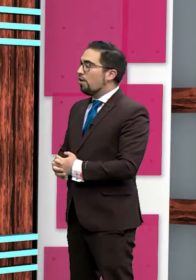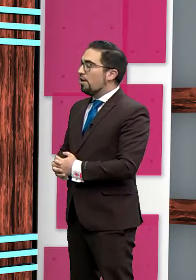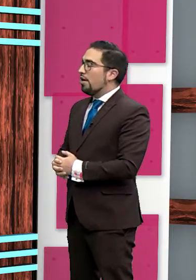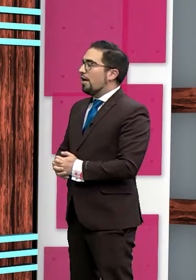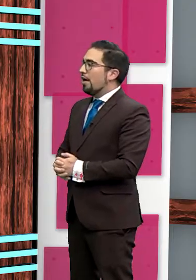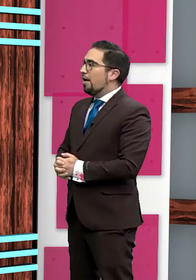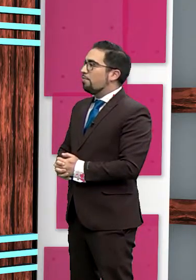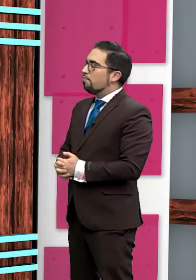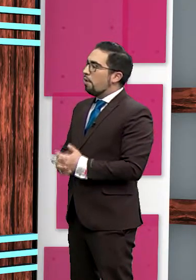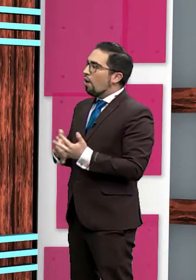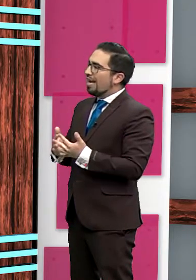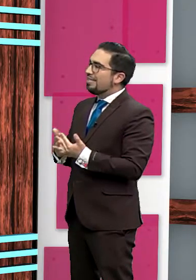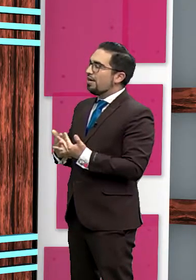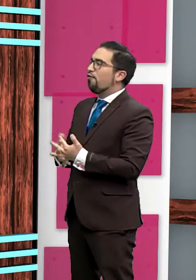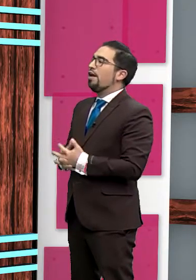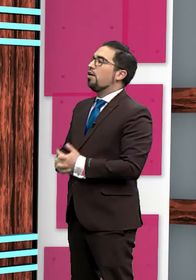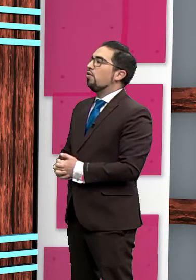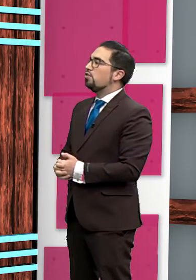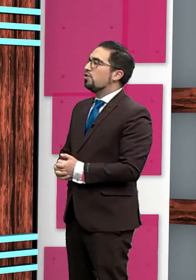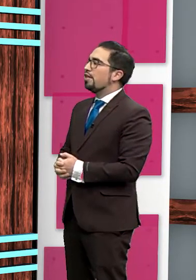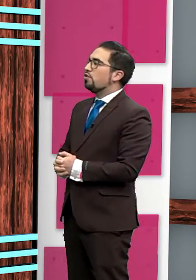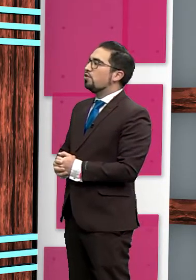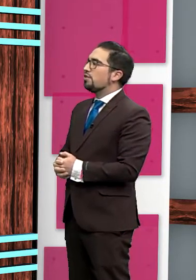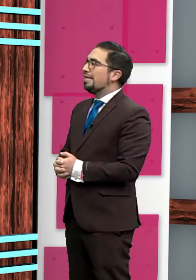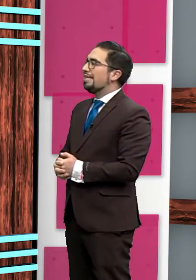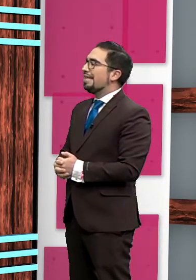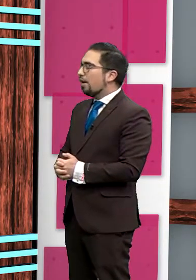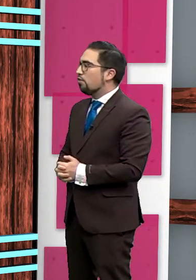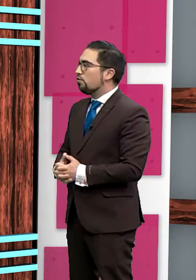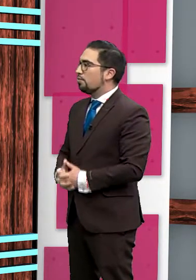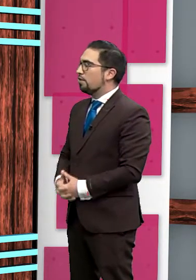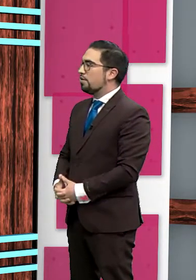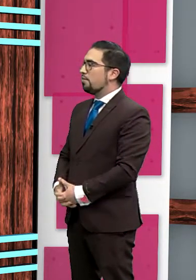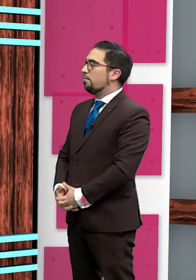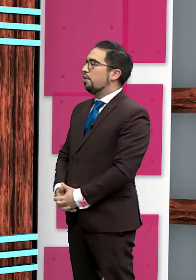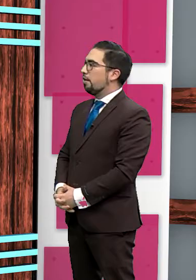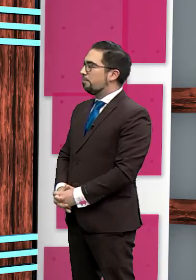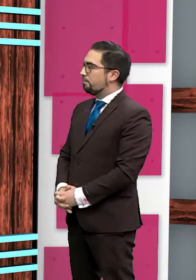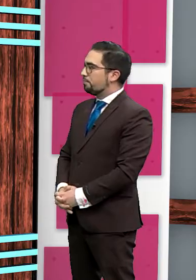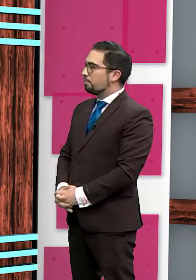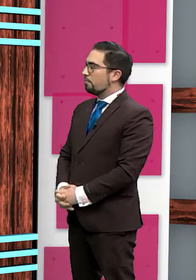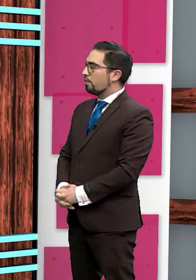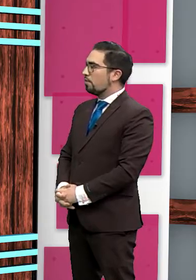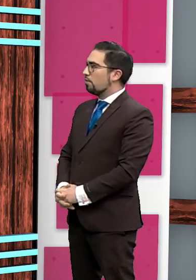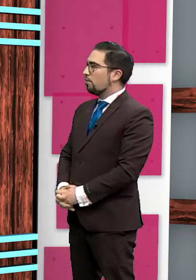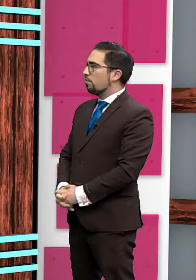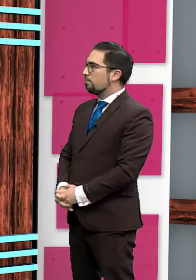revocatorio. Pero ¿a qué se refiere con los intentos internos, ministra? Buen día.